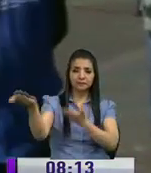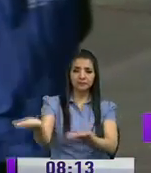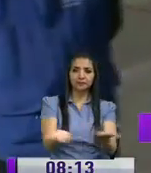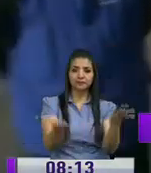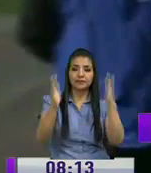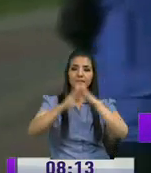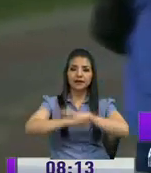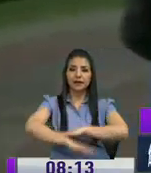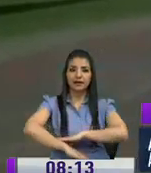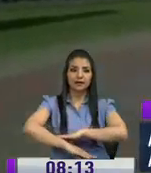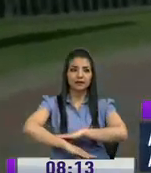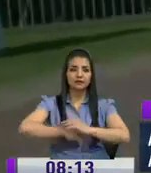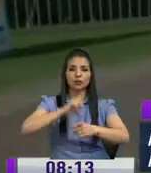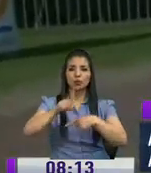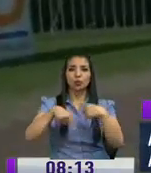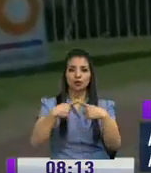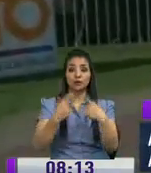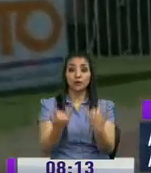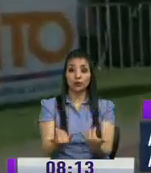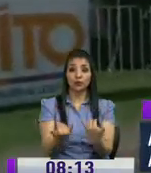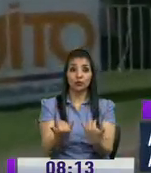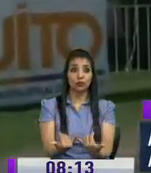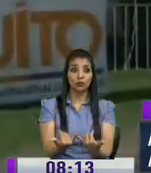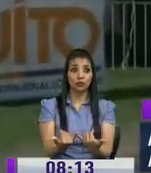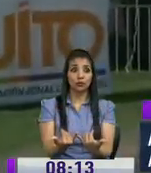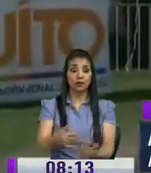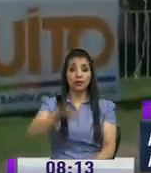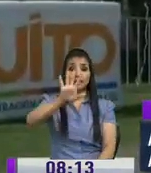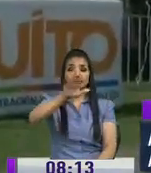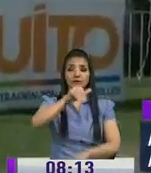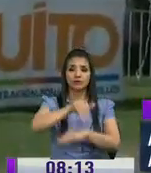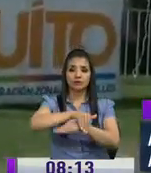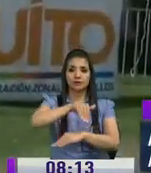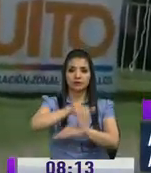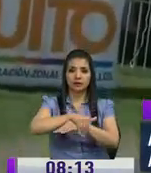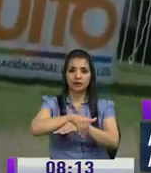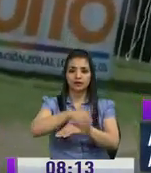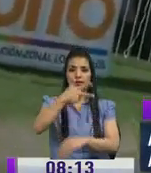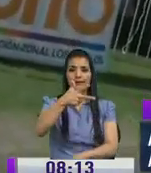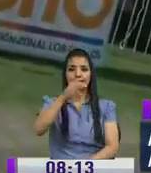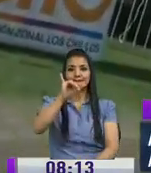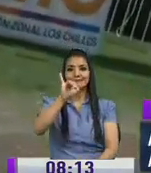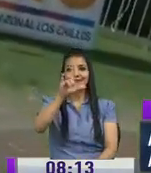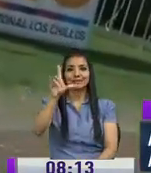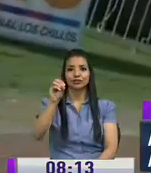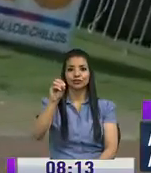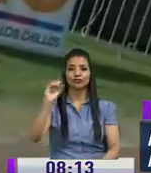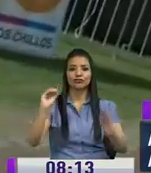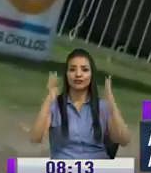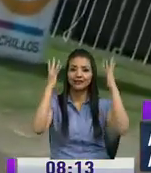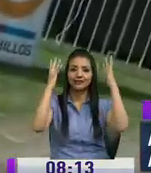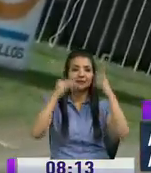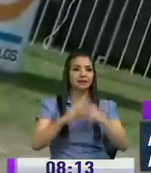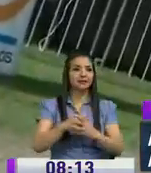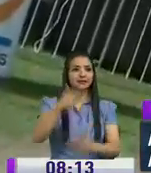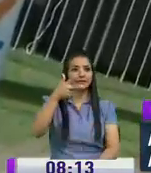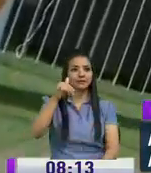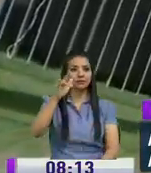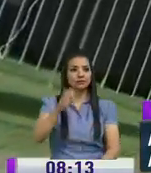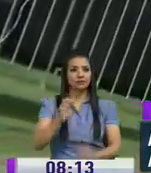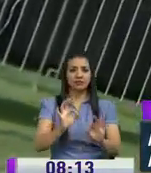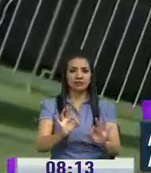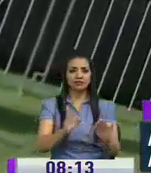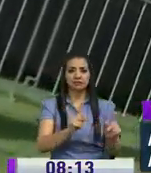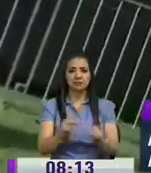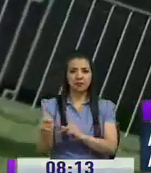gratuito que se desarrollará el día de hoy a partir de las 5 de la tarde, el Chillo Fest. Ya vemos ahí, se están preparando los chicos que se